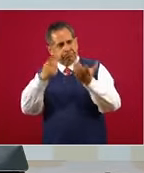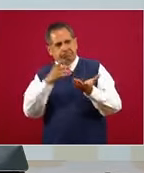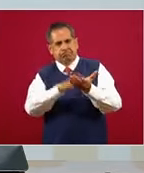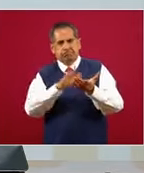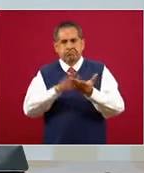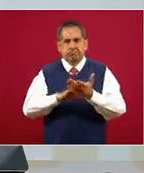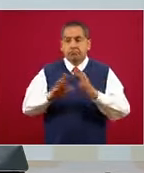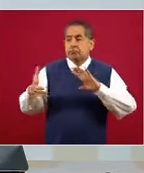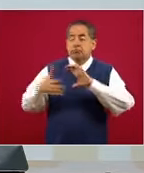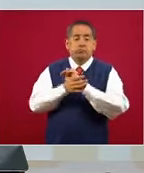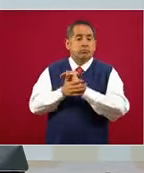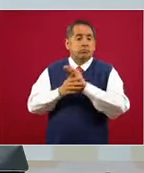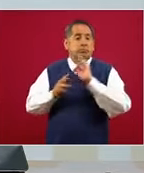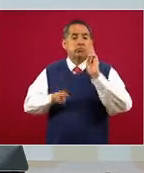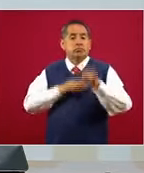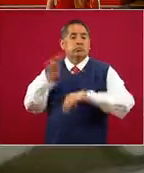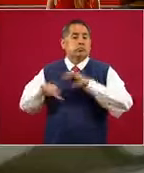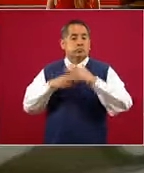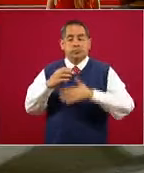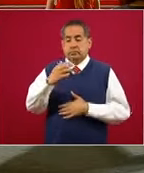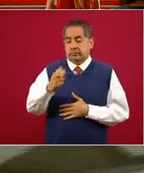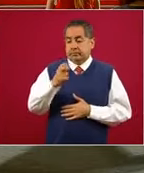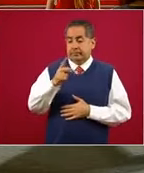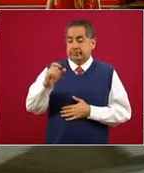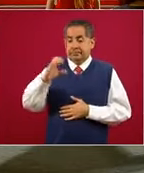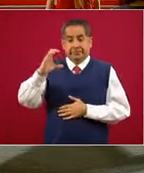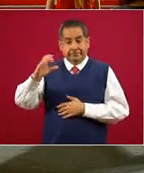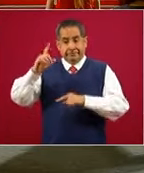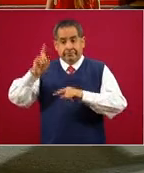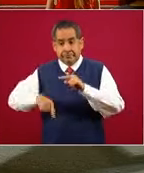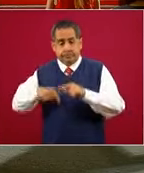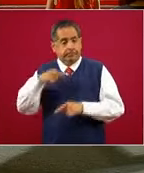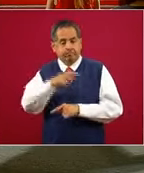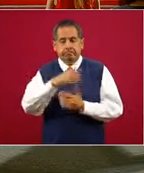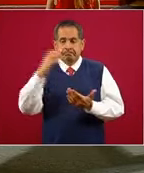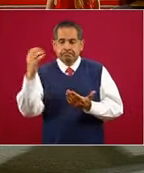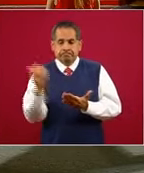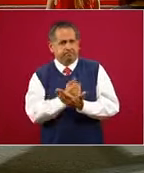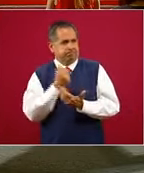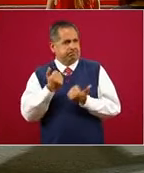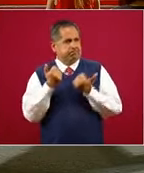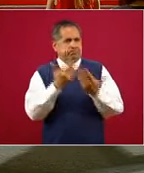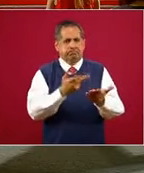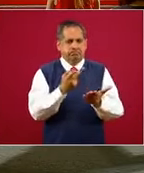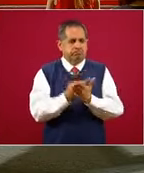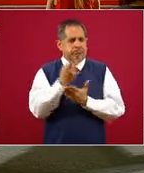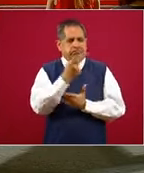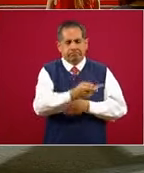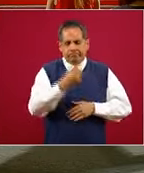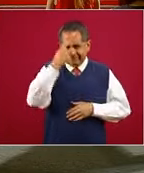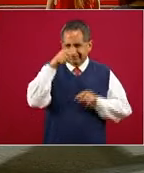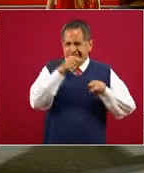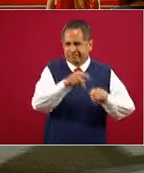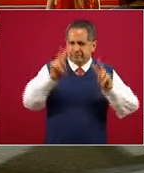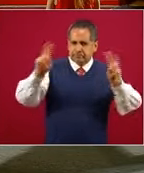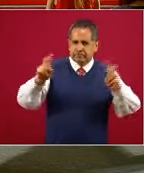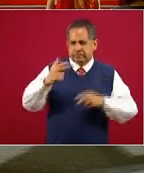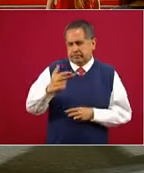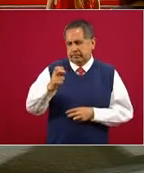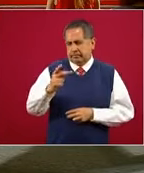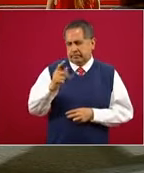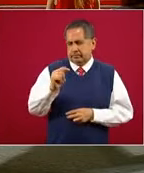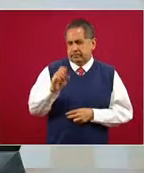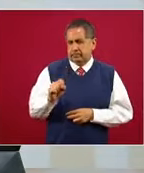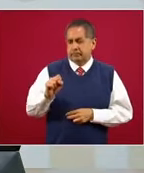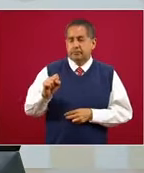para la Eliminación Global de la Hepatitis como el ganador del premio a la eliminación de la hepatitis